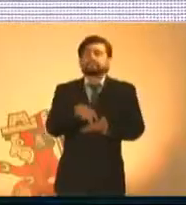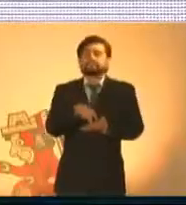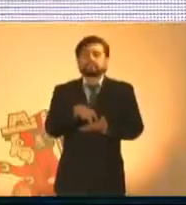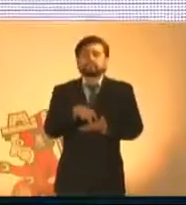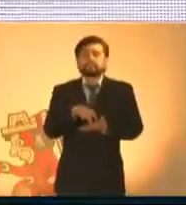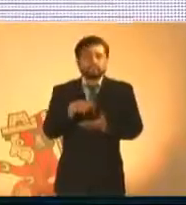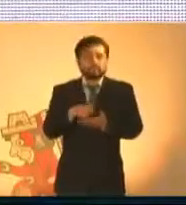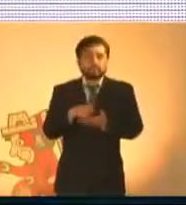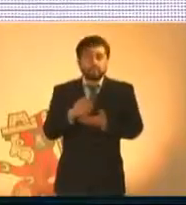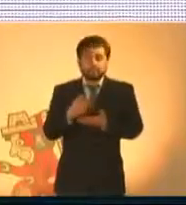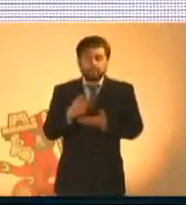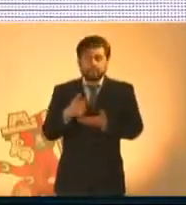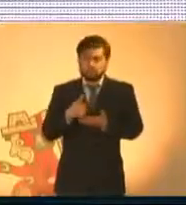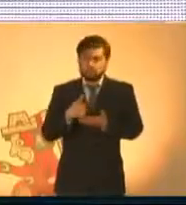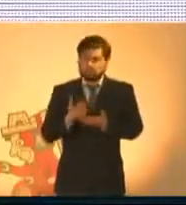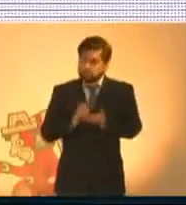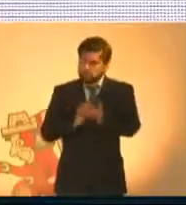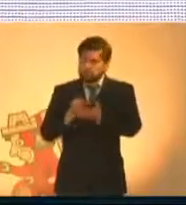y yo soy